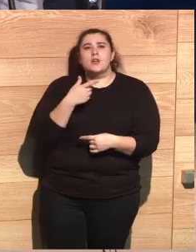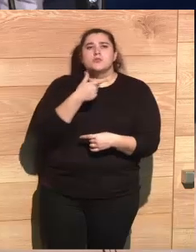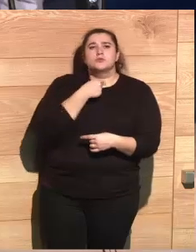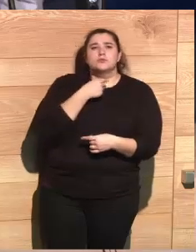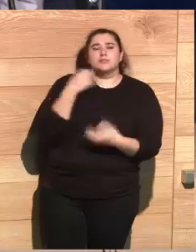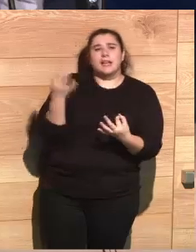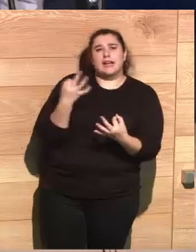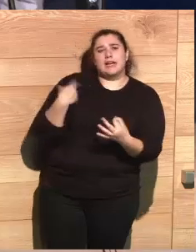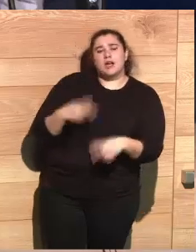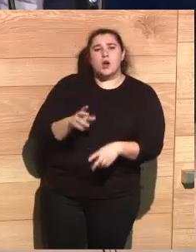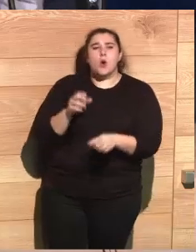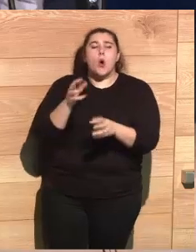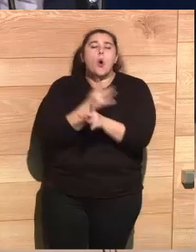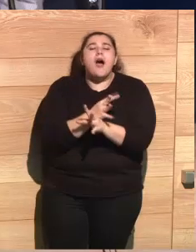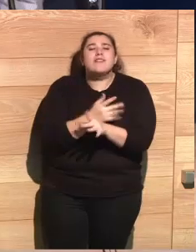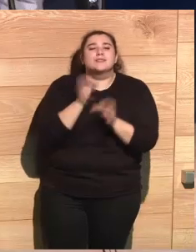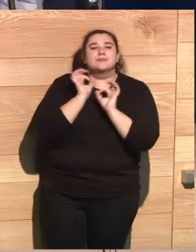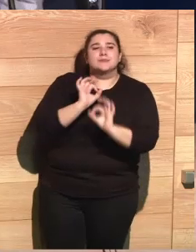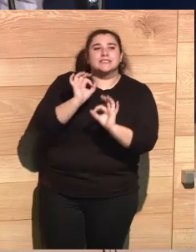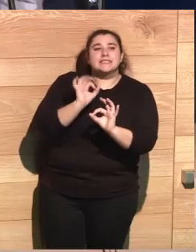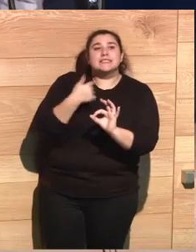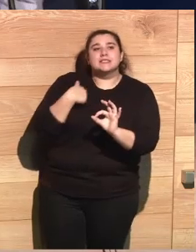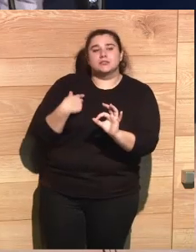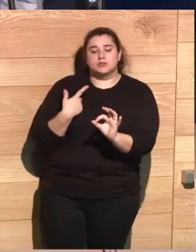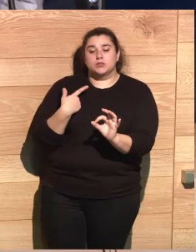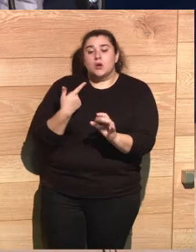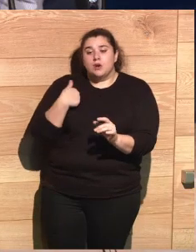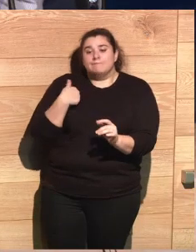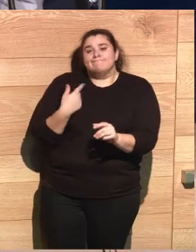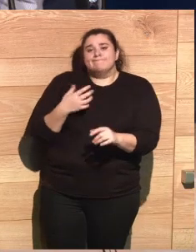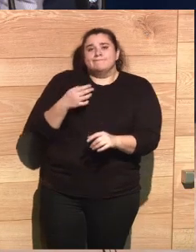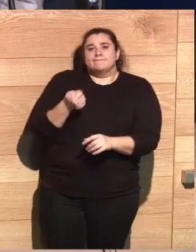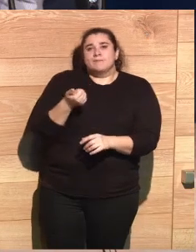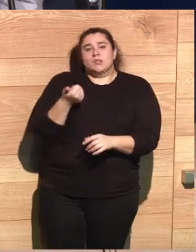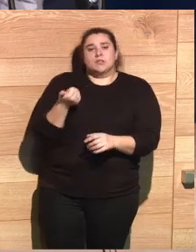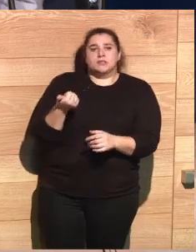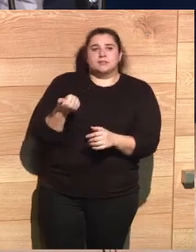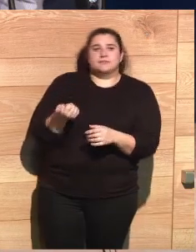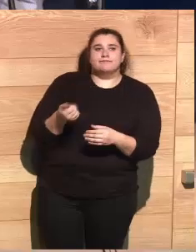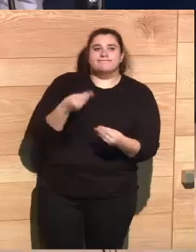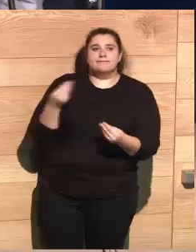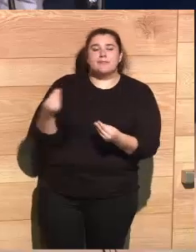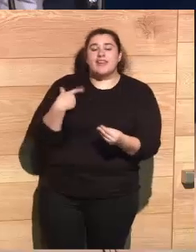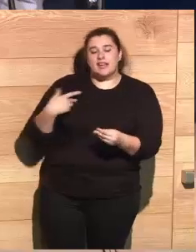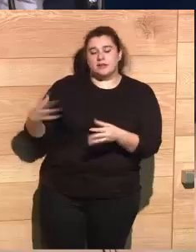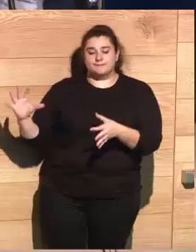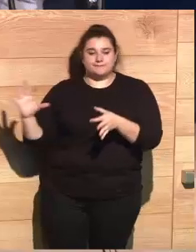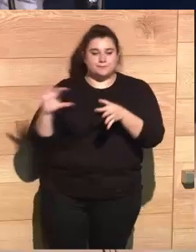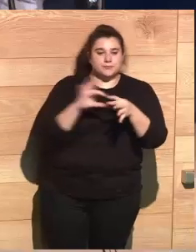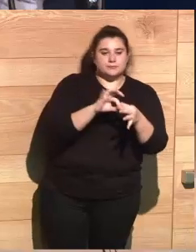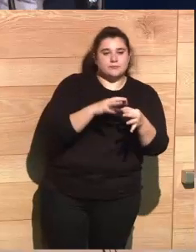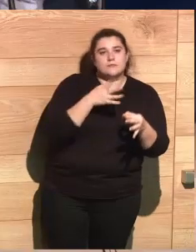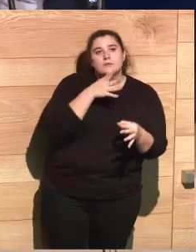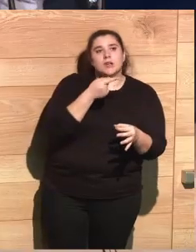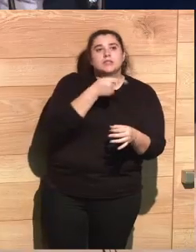Space Invaders, ¿no? Y como yo tengo un poco de TOC, como que enseguida me enganché a este proceso